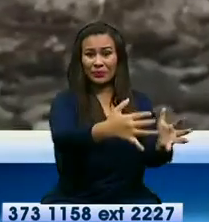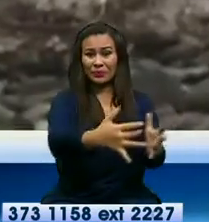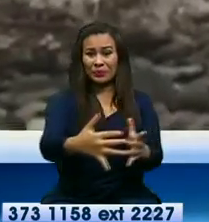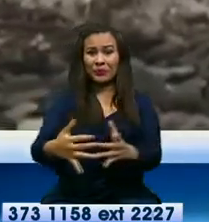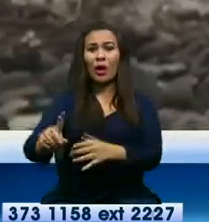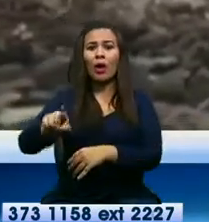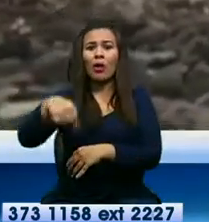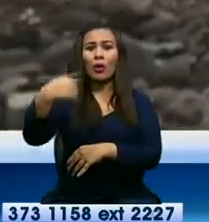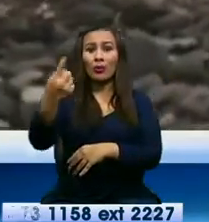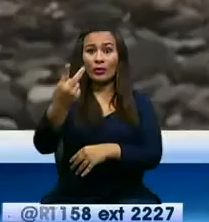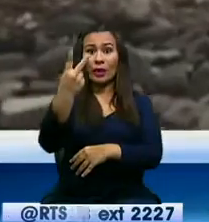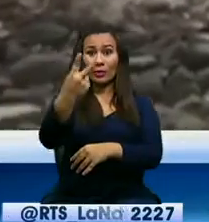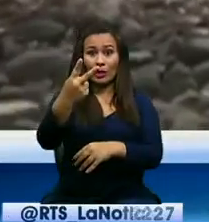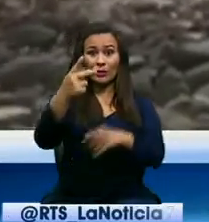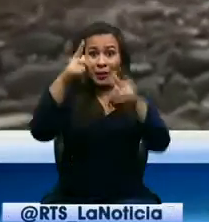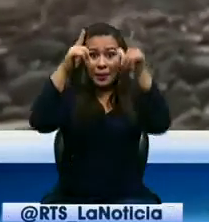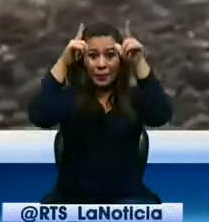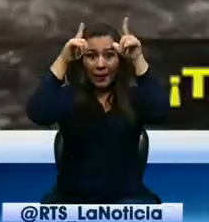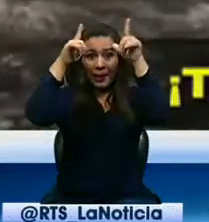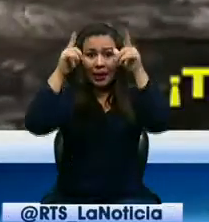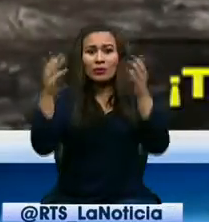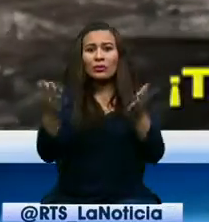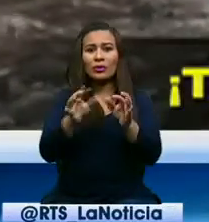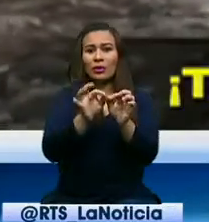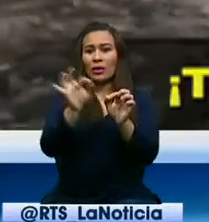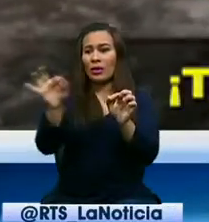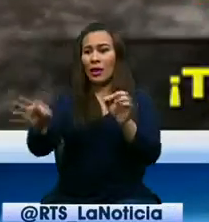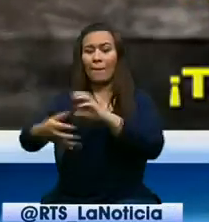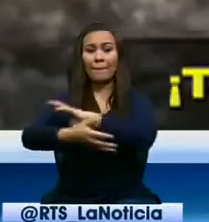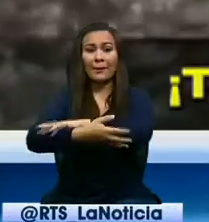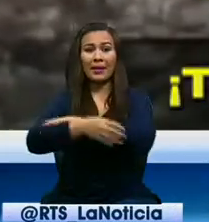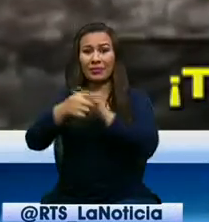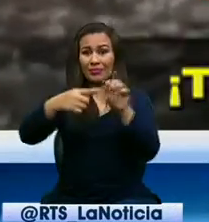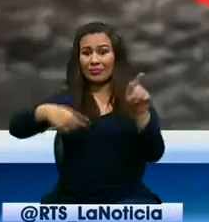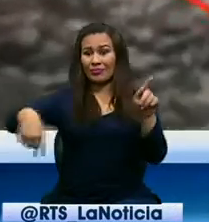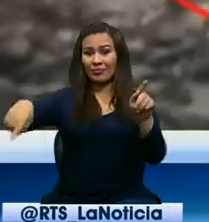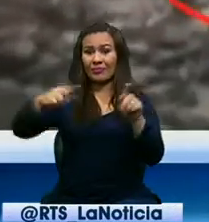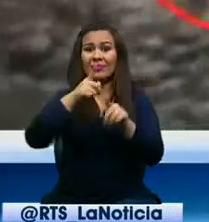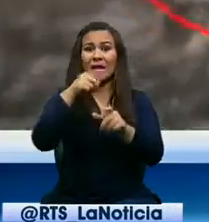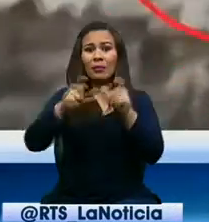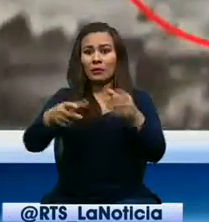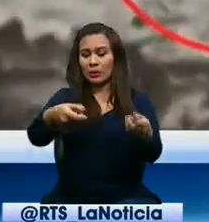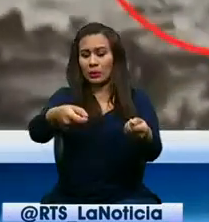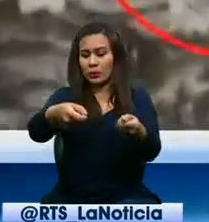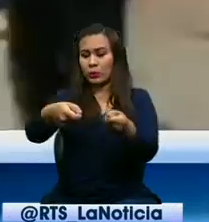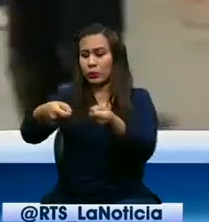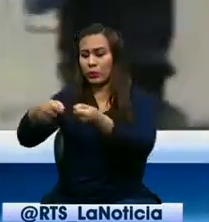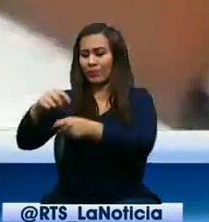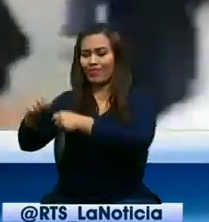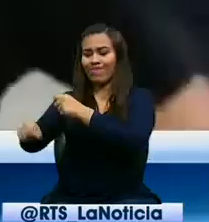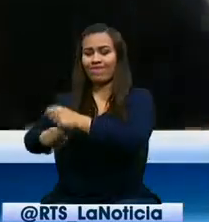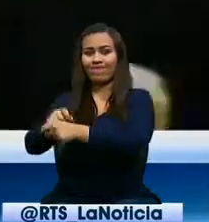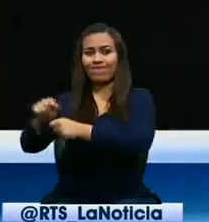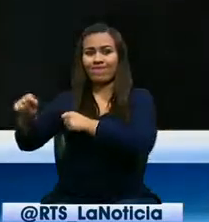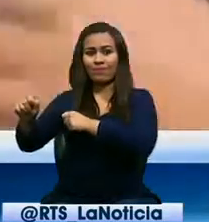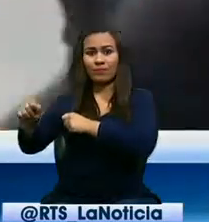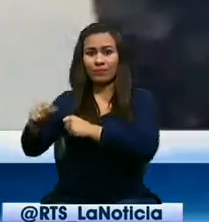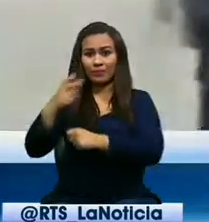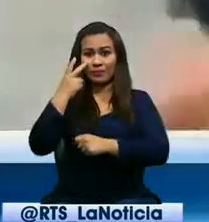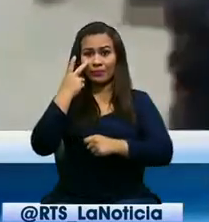Junto a otras dos, terminaron en el malecón de Punta Hermosa. Los moradores las pusieron a buen recaudo.